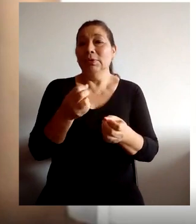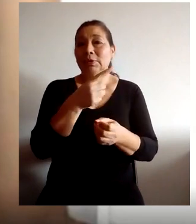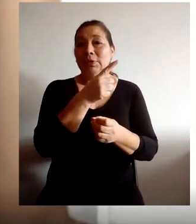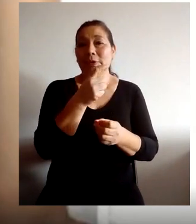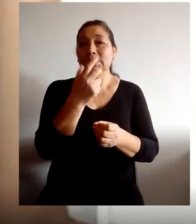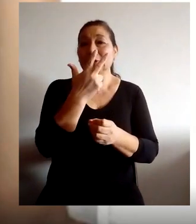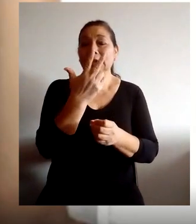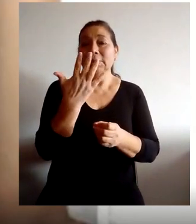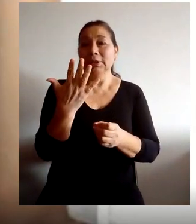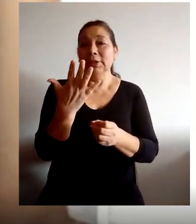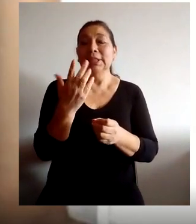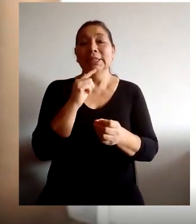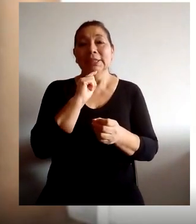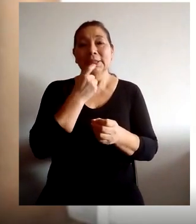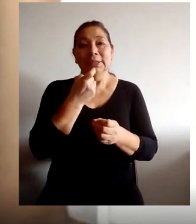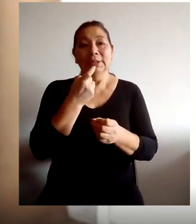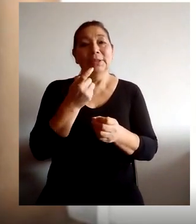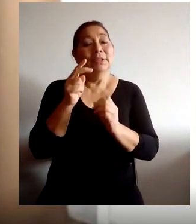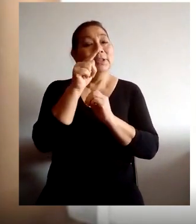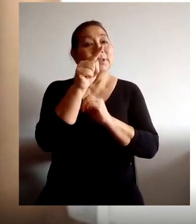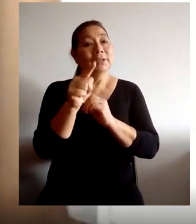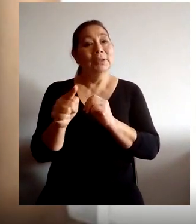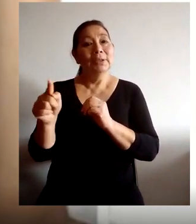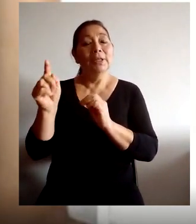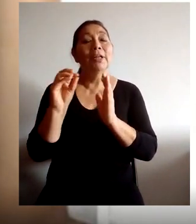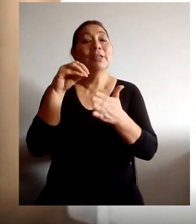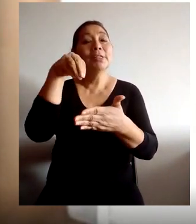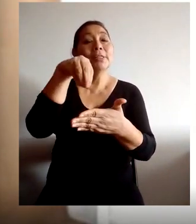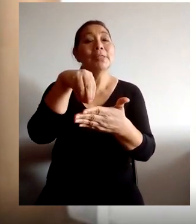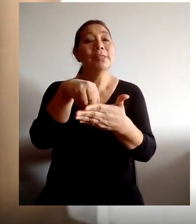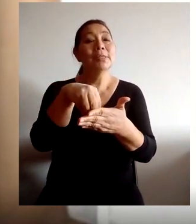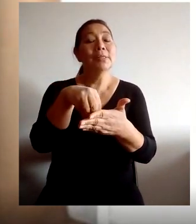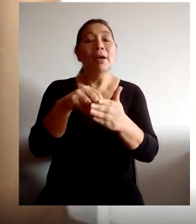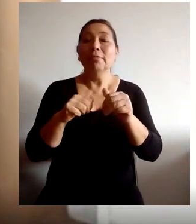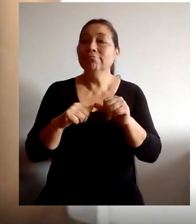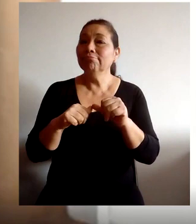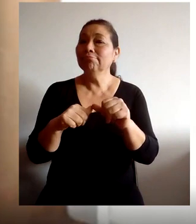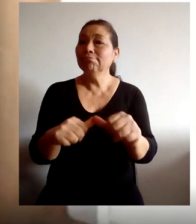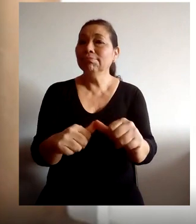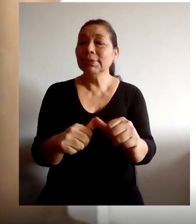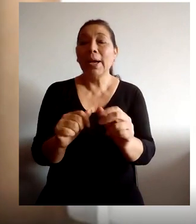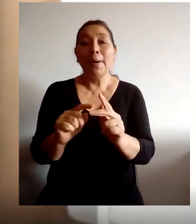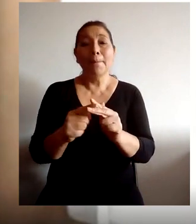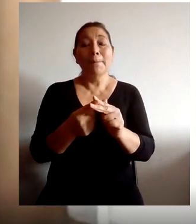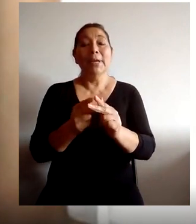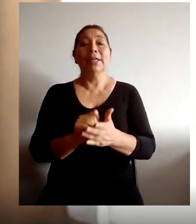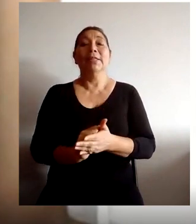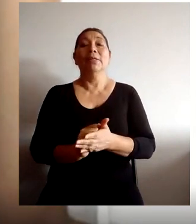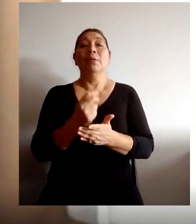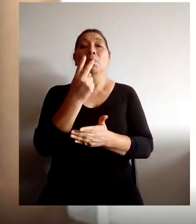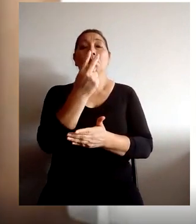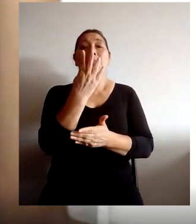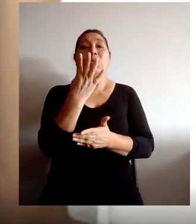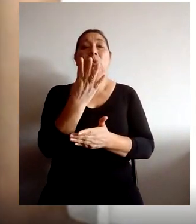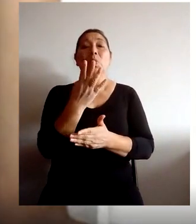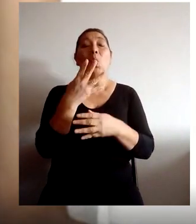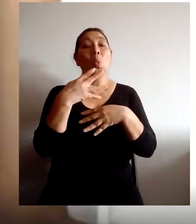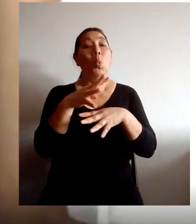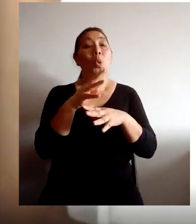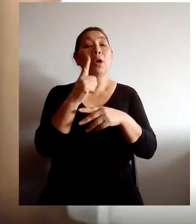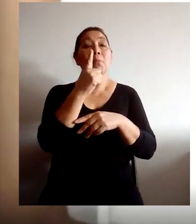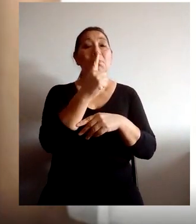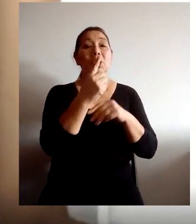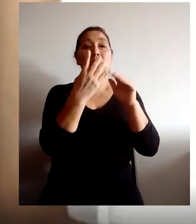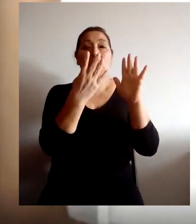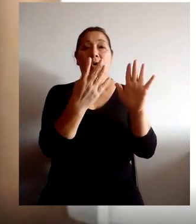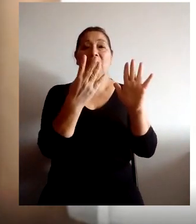a partir del 24 de julio de 1995. Esto conlleva a una variación de la